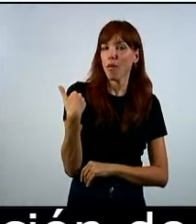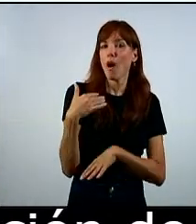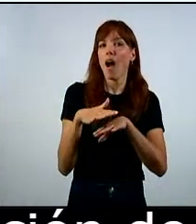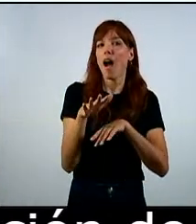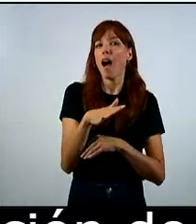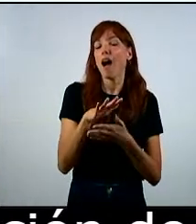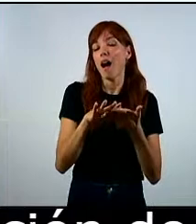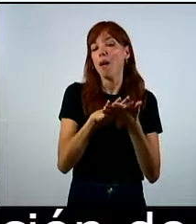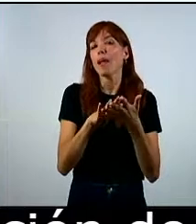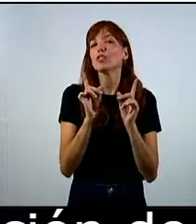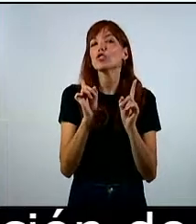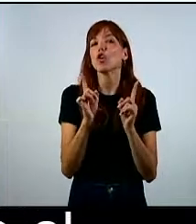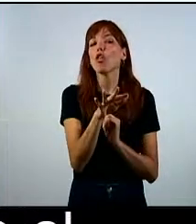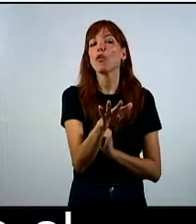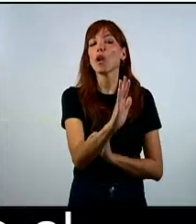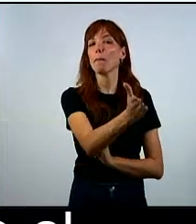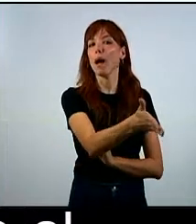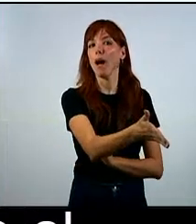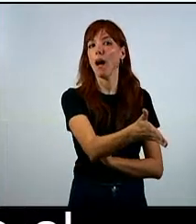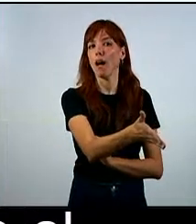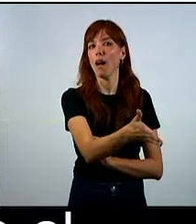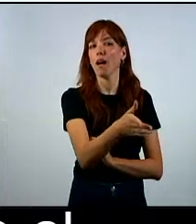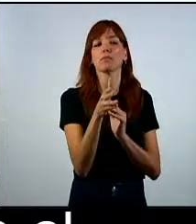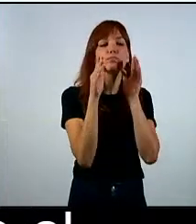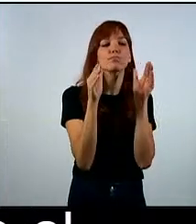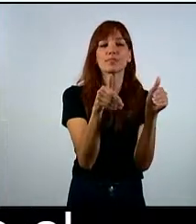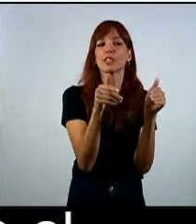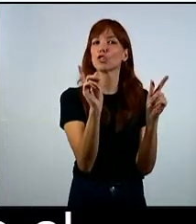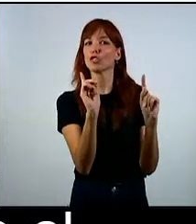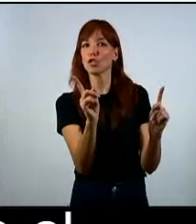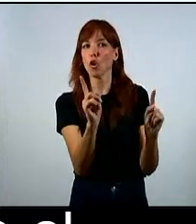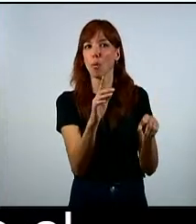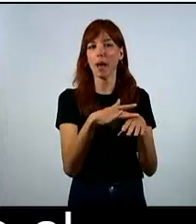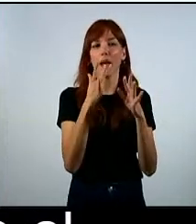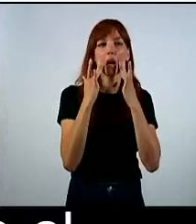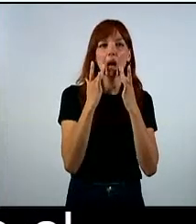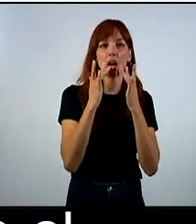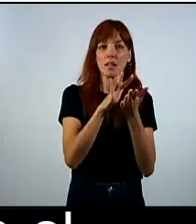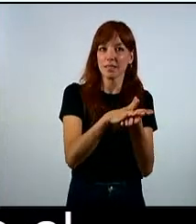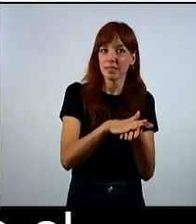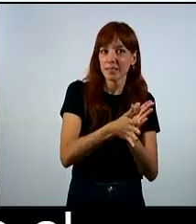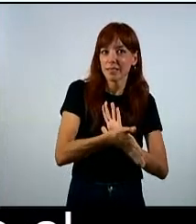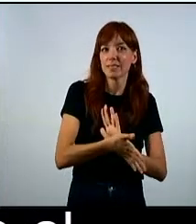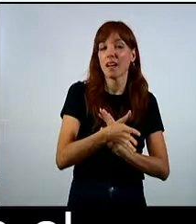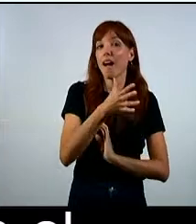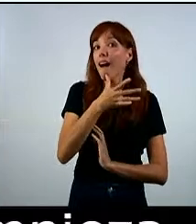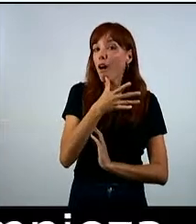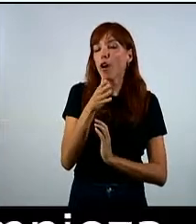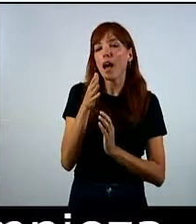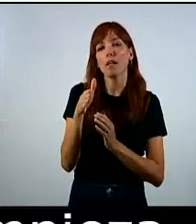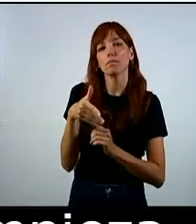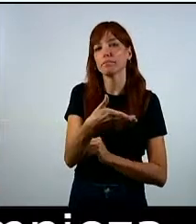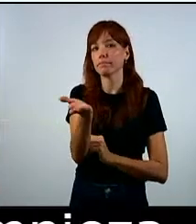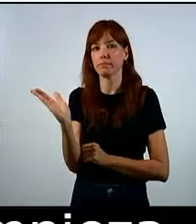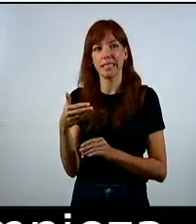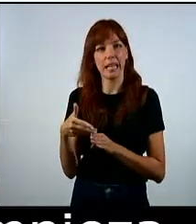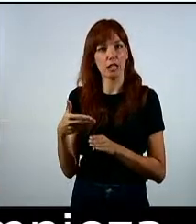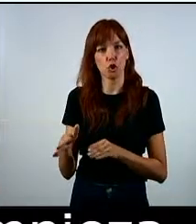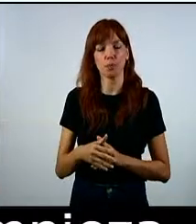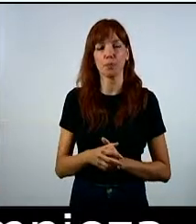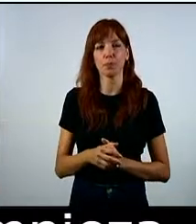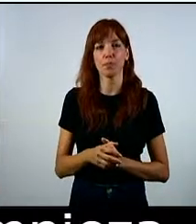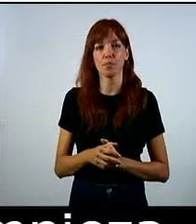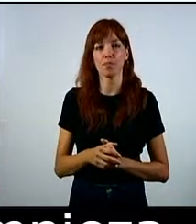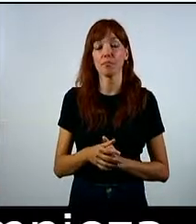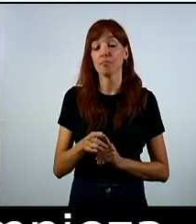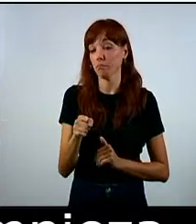a las que les adjudicamos una parte de estos presupuestos para la limpieza. Ahora lo hacemos en las zonas no perjudicadas, siendo